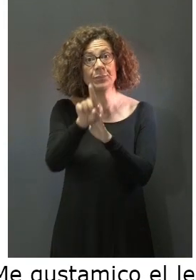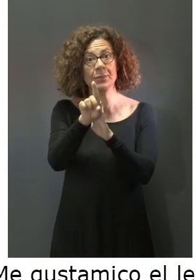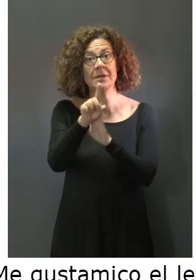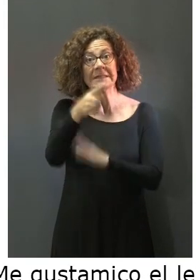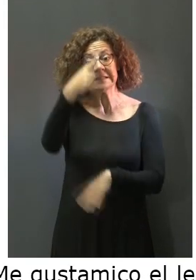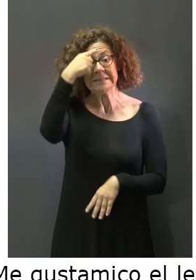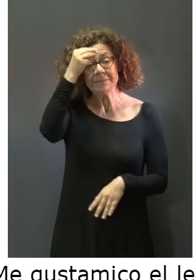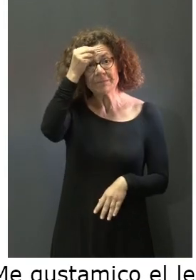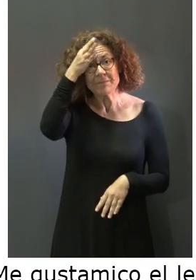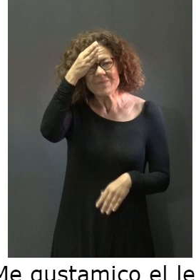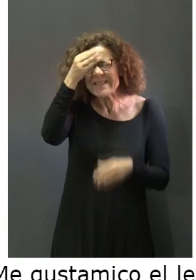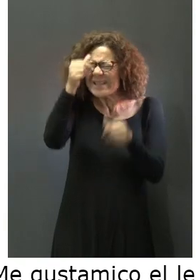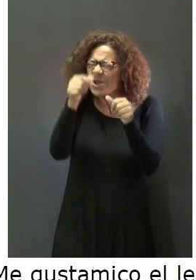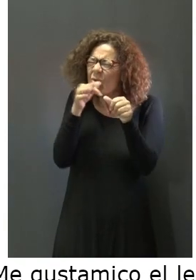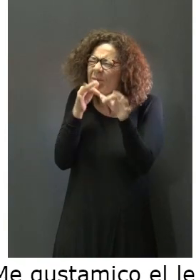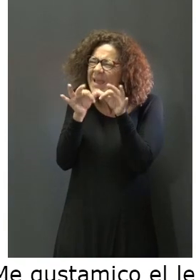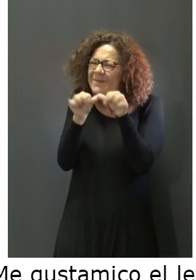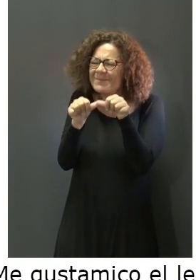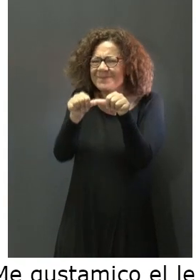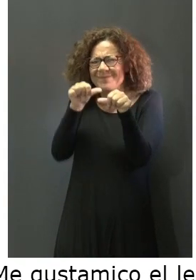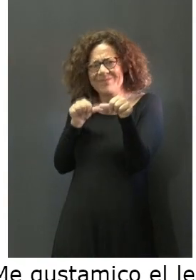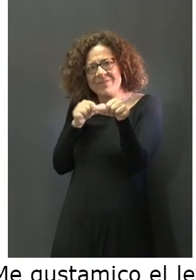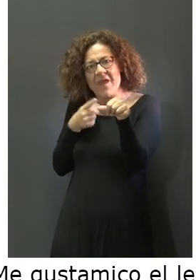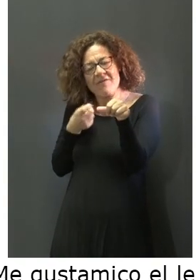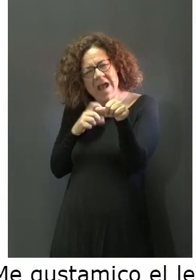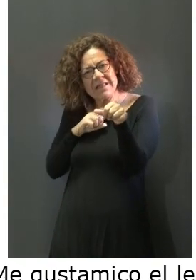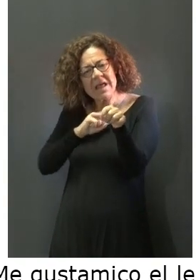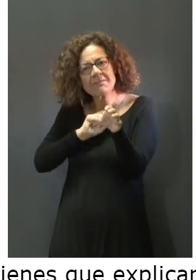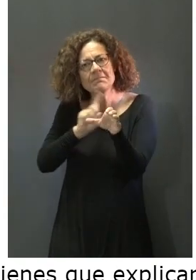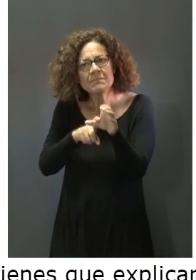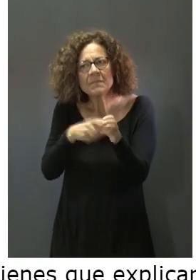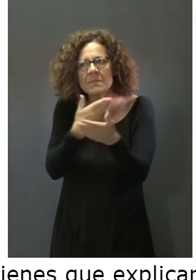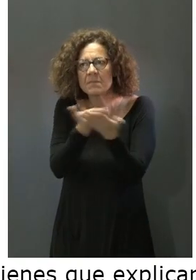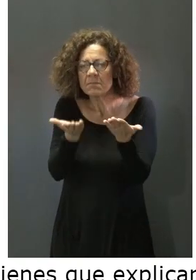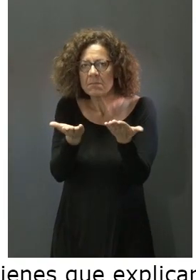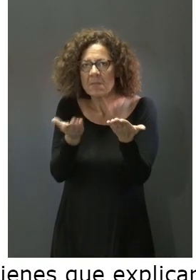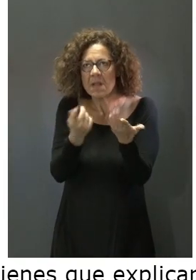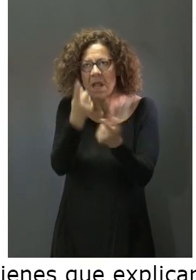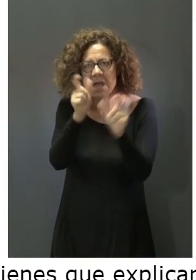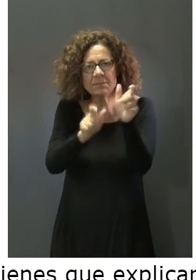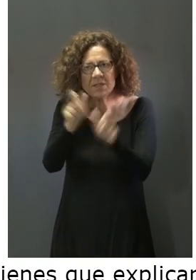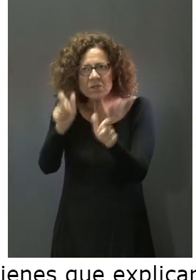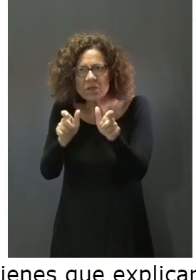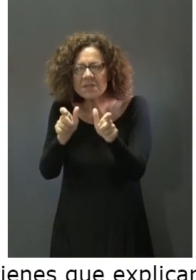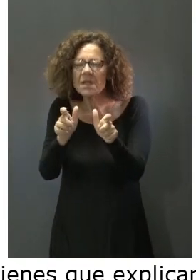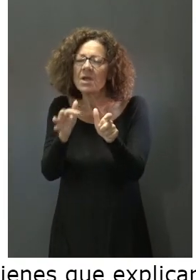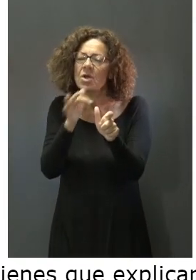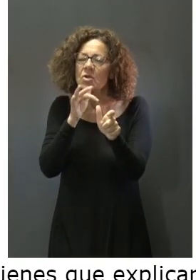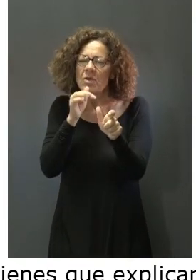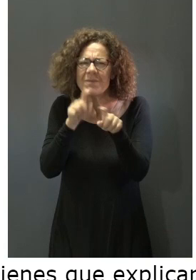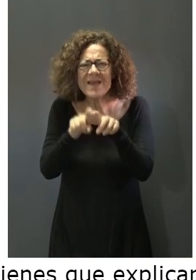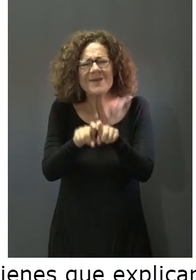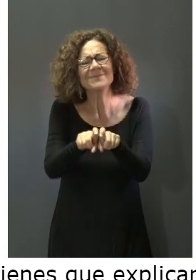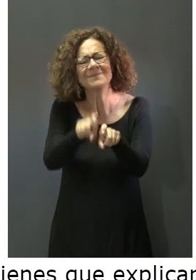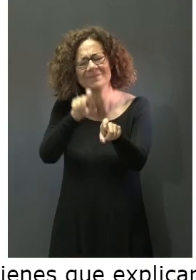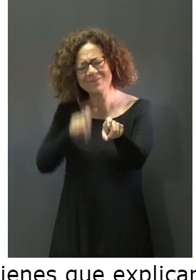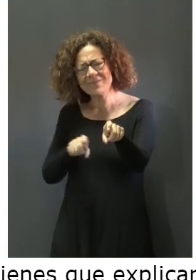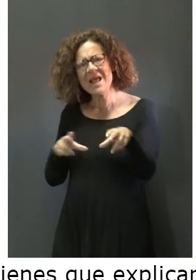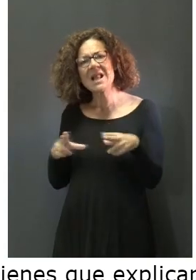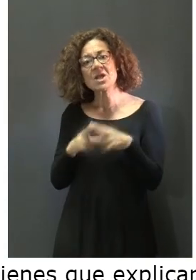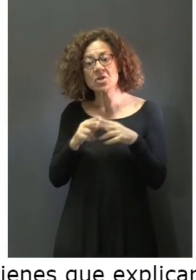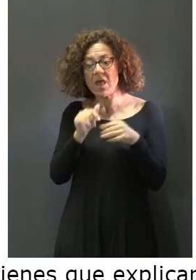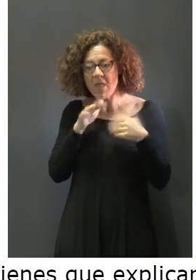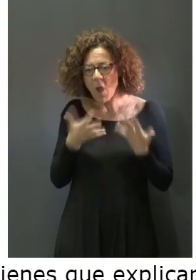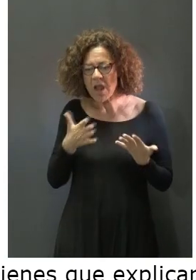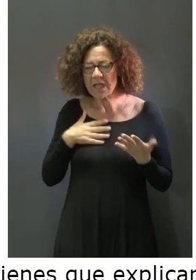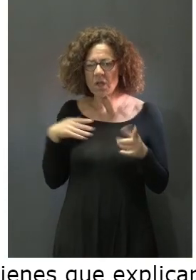humano va un poquito por detrás, el entendimiento y la comprensión ciudadana de las personas, yo el primero, va un poquito por detrás. La sociedad actúa, quiere